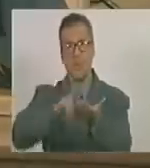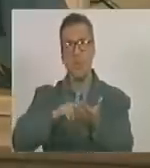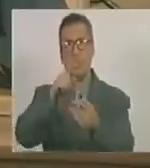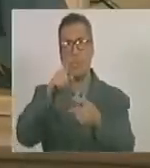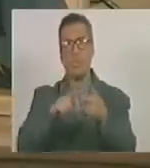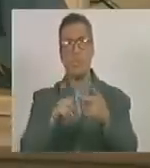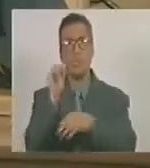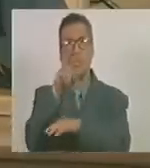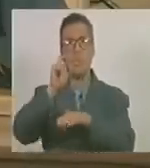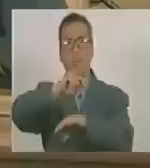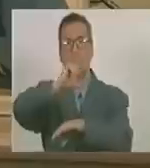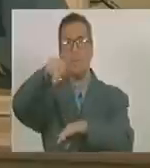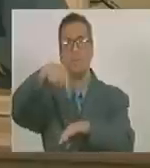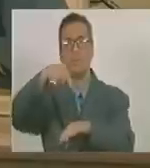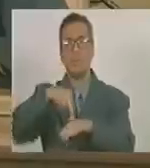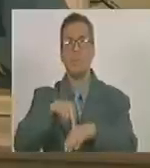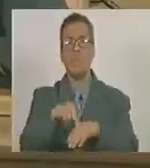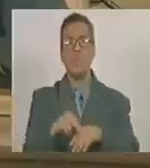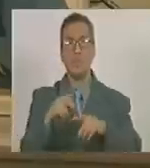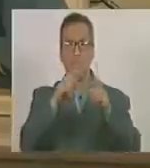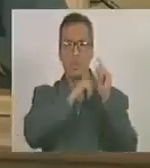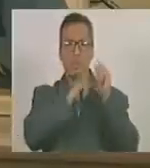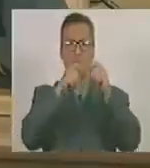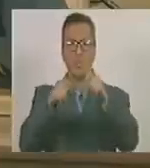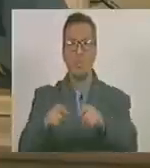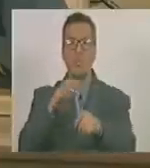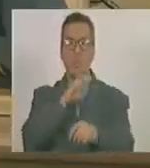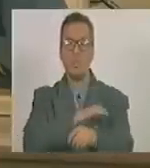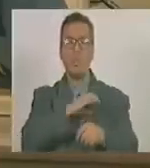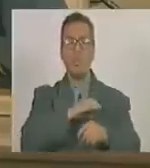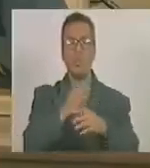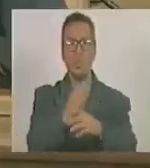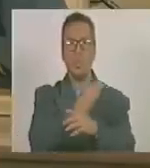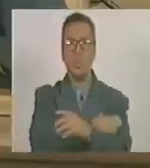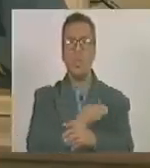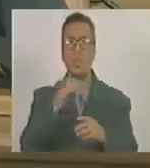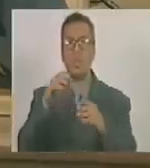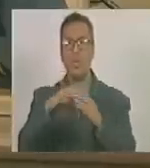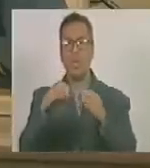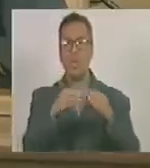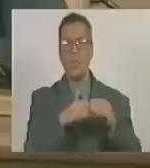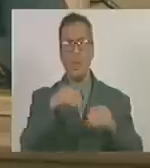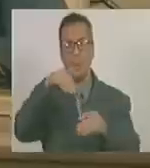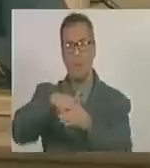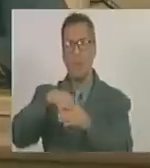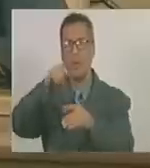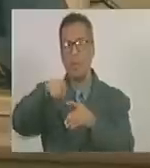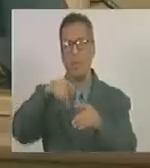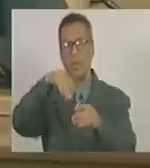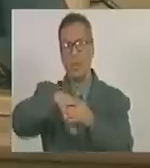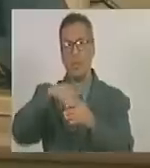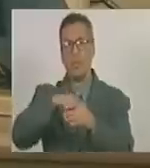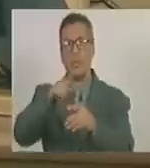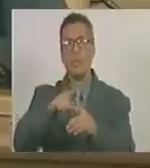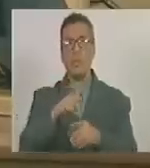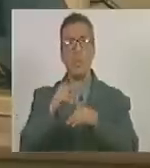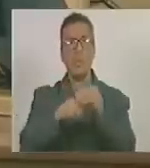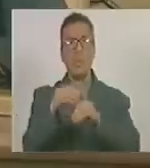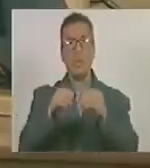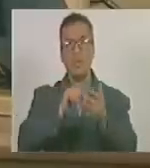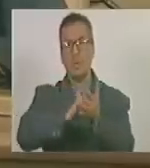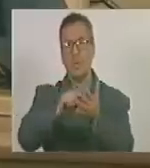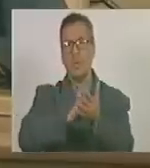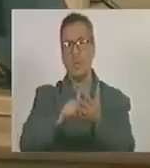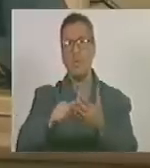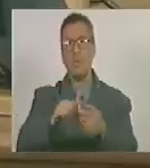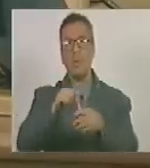parte de la Asamblea Nacional y designación de la Comisión Preliminar del Comité de Postulaciones Electorales de conformidad con lo